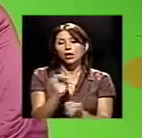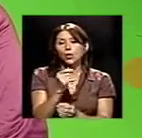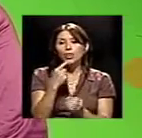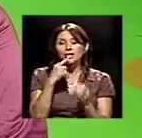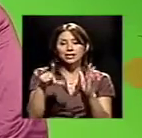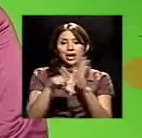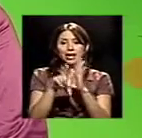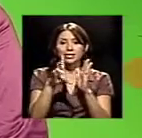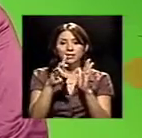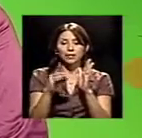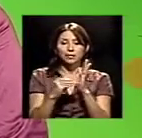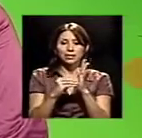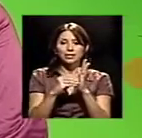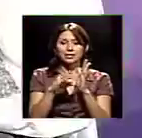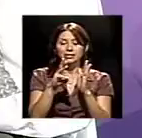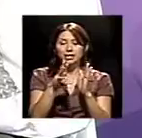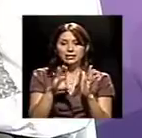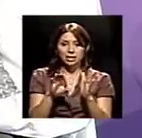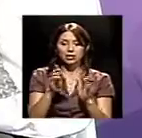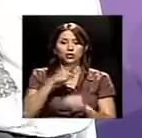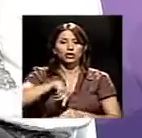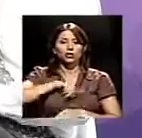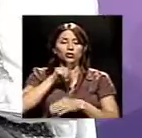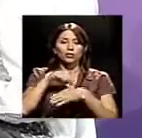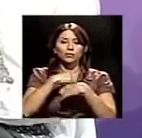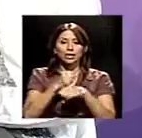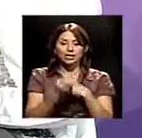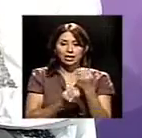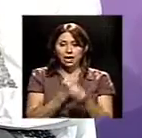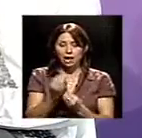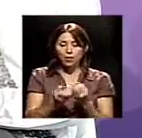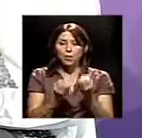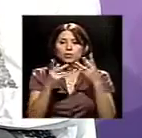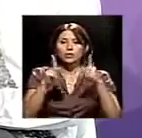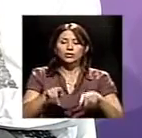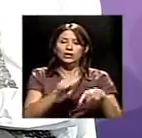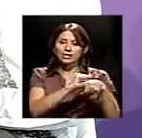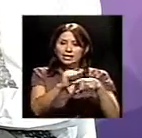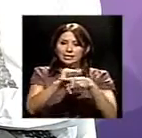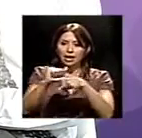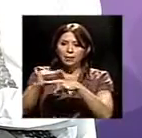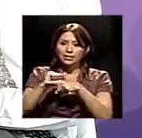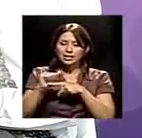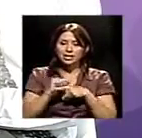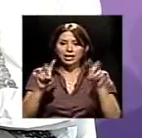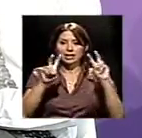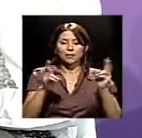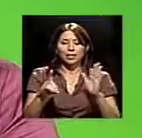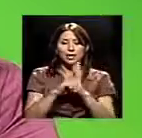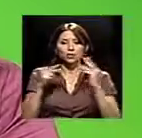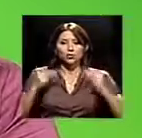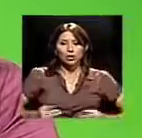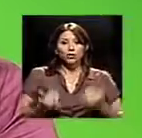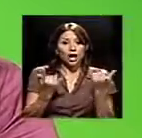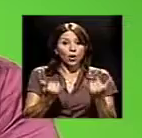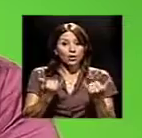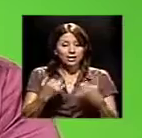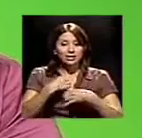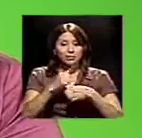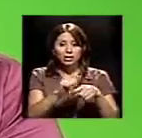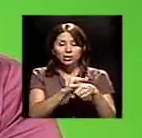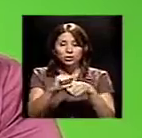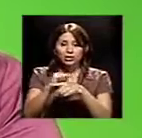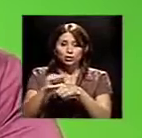ley 7600 que debemos hacer, se capacitan en materia de derechos humanos. Estamos ahora haciendo una capacitación de auditorías